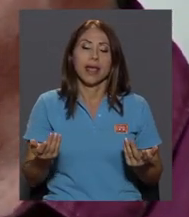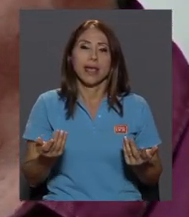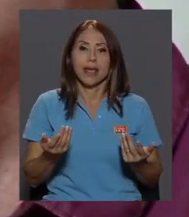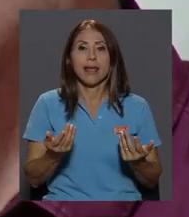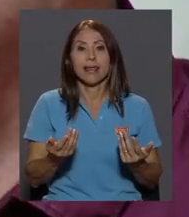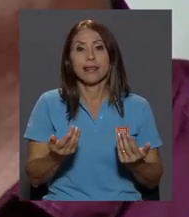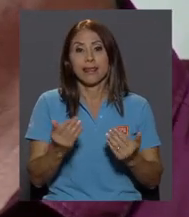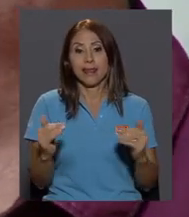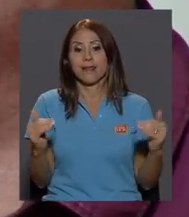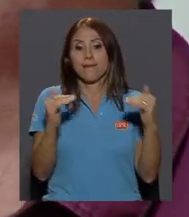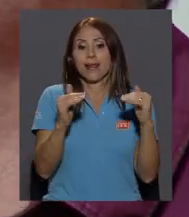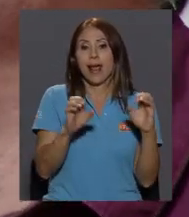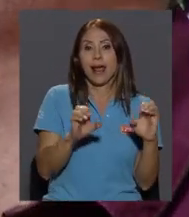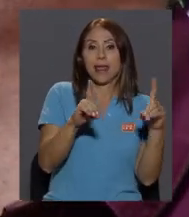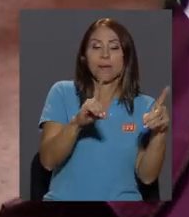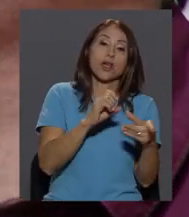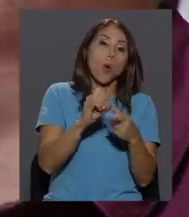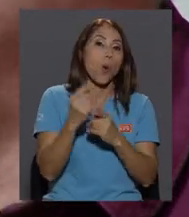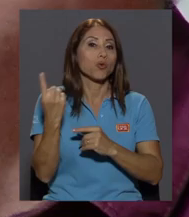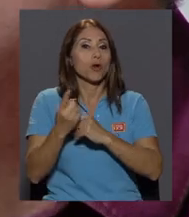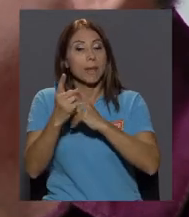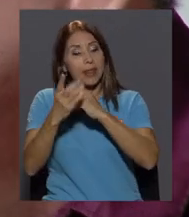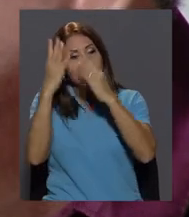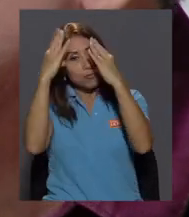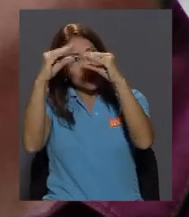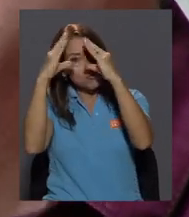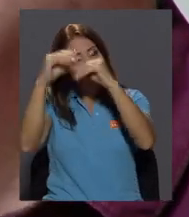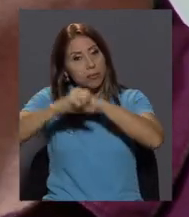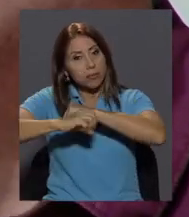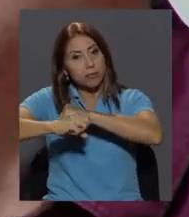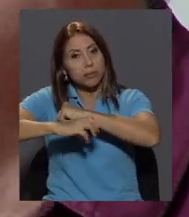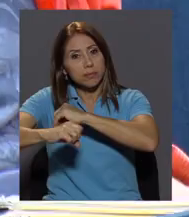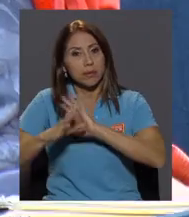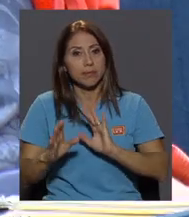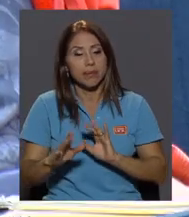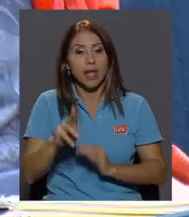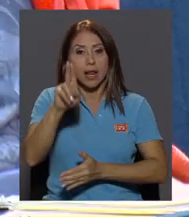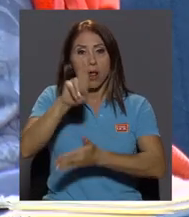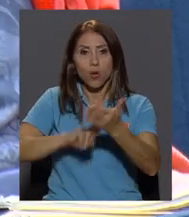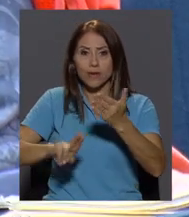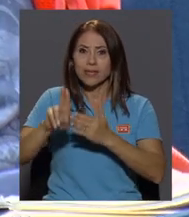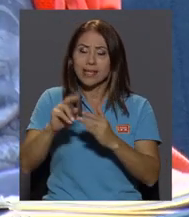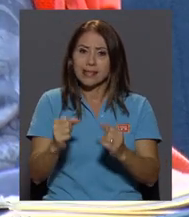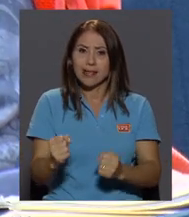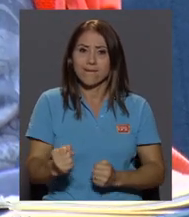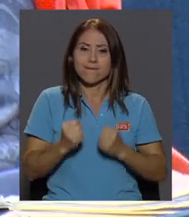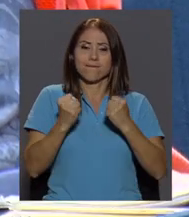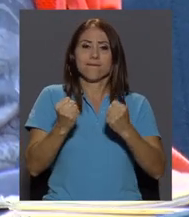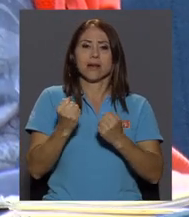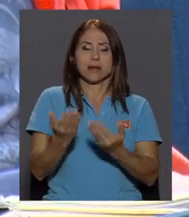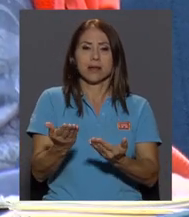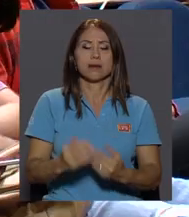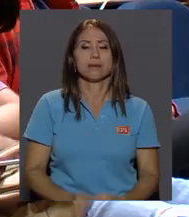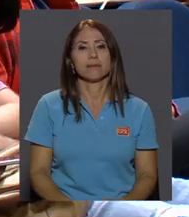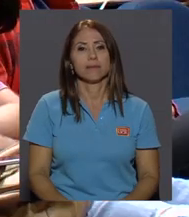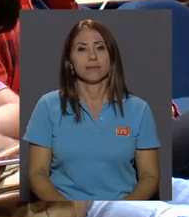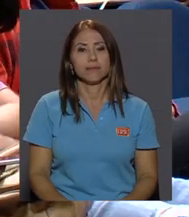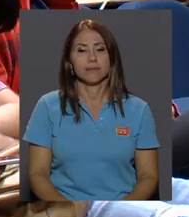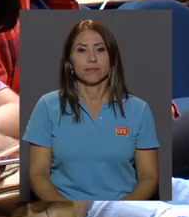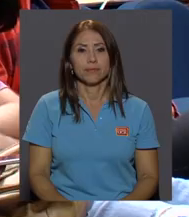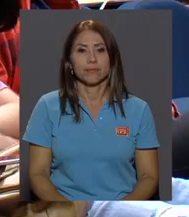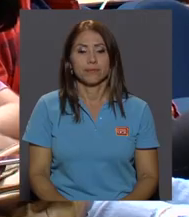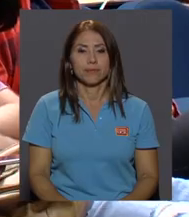de carácter académico o de carácter divulgativo. Creo que en ese sentido la universidad está bastante fortalecida en ese campo.